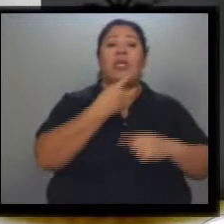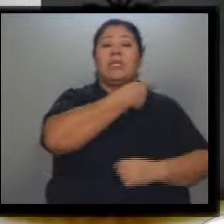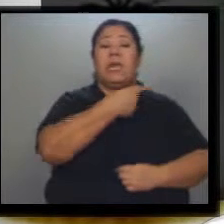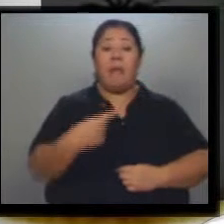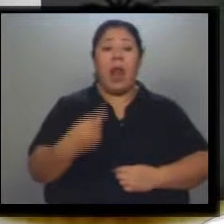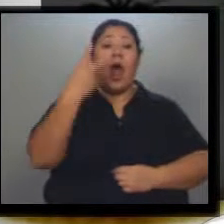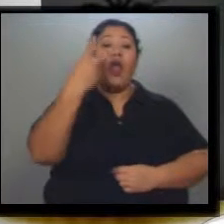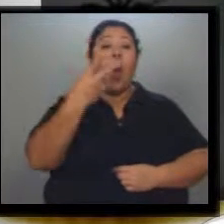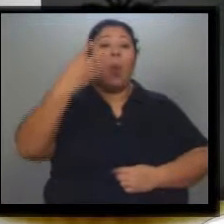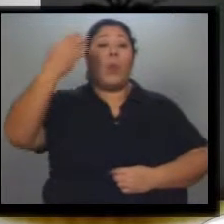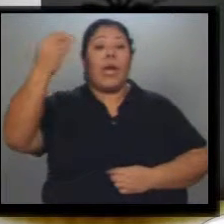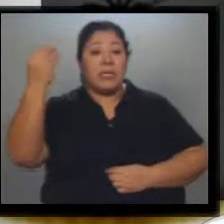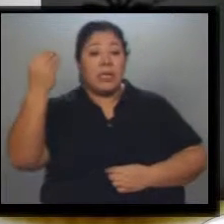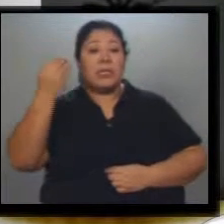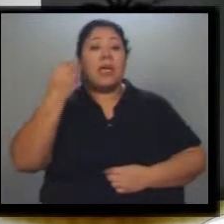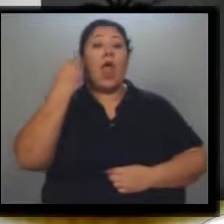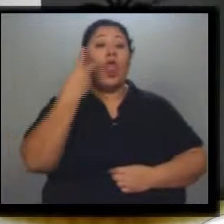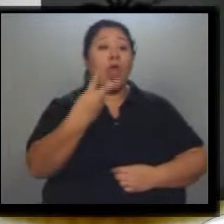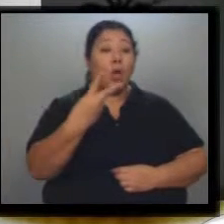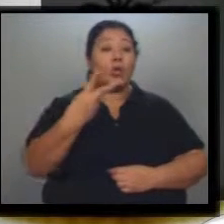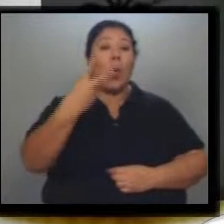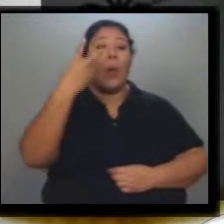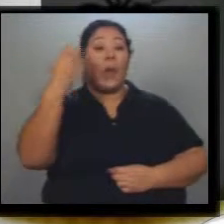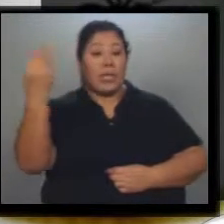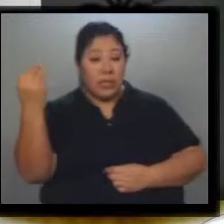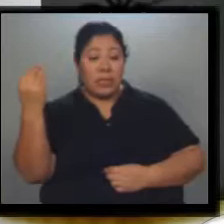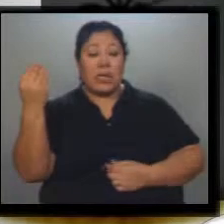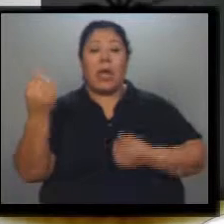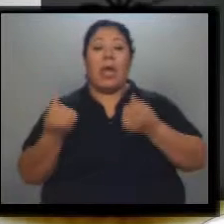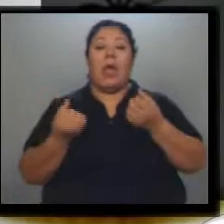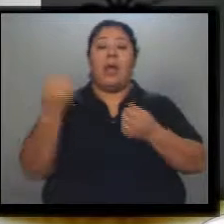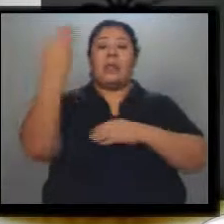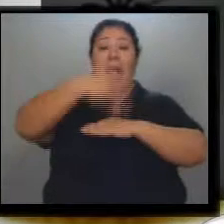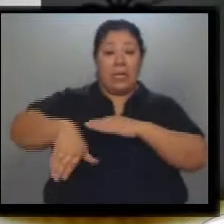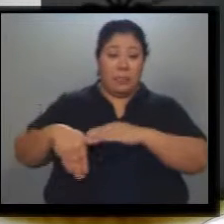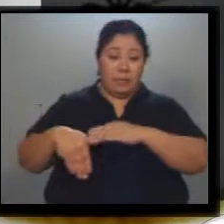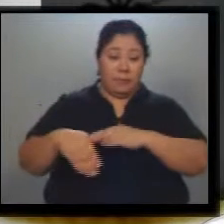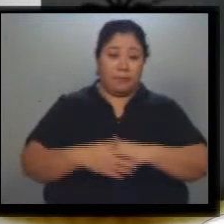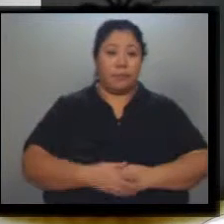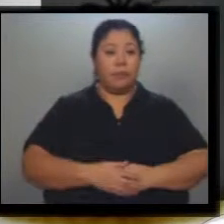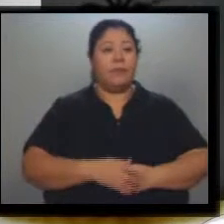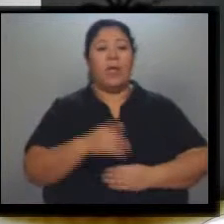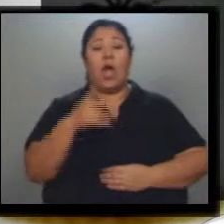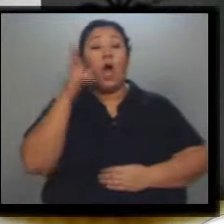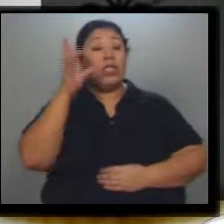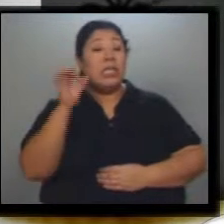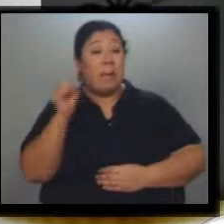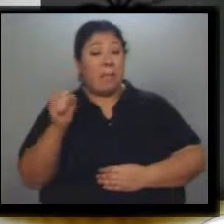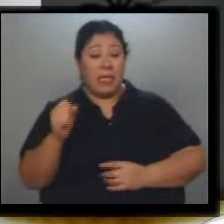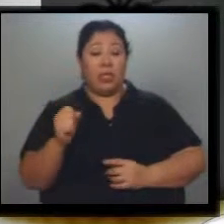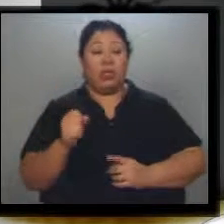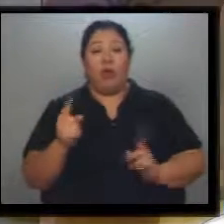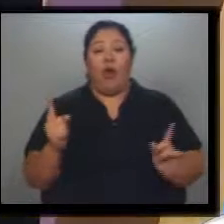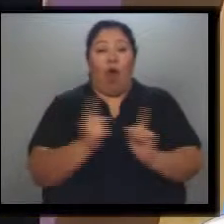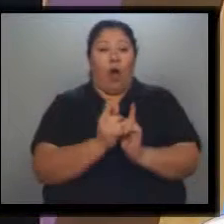pero otro tipo de personas elegirían taxi. Ojo, 80 pesos es un viaje muy cortito, de 15 minutos, porque si no ya es una gamba.